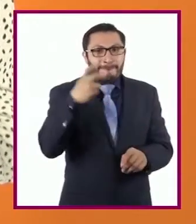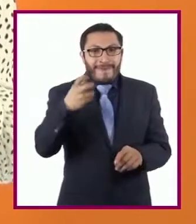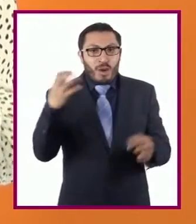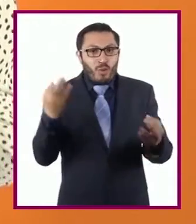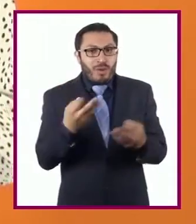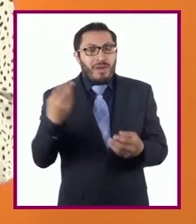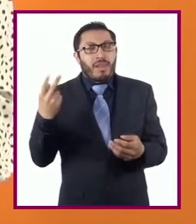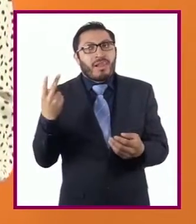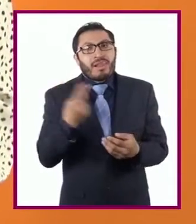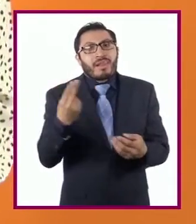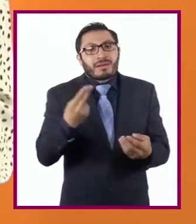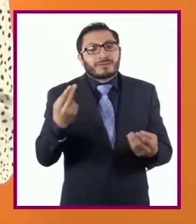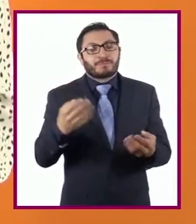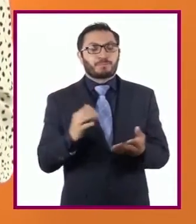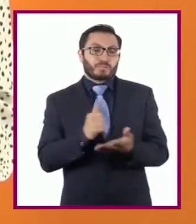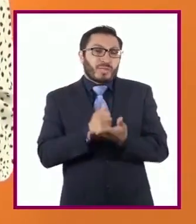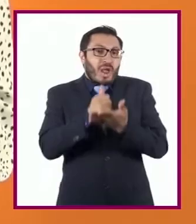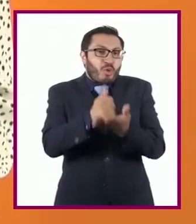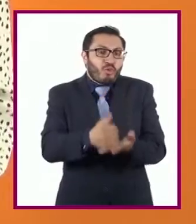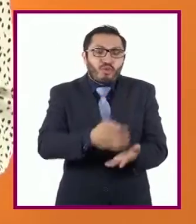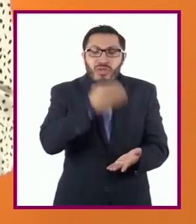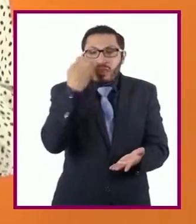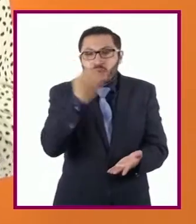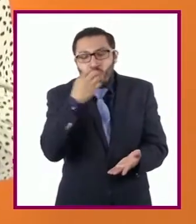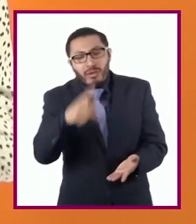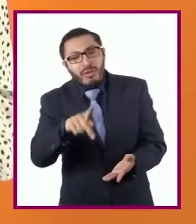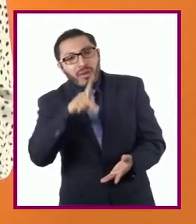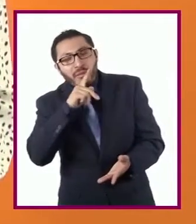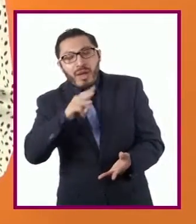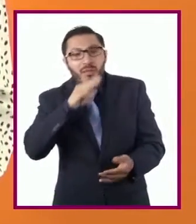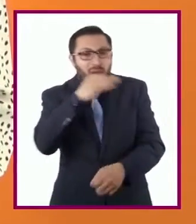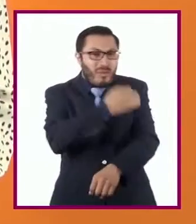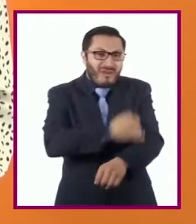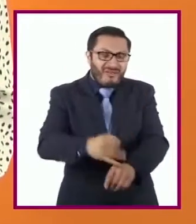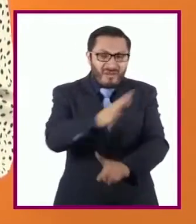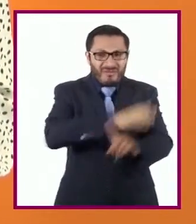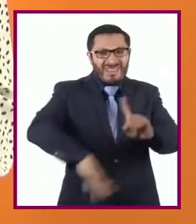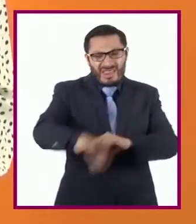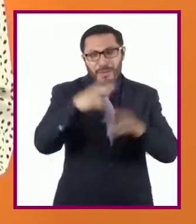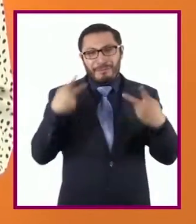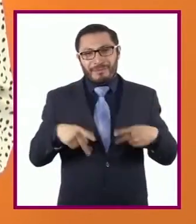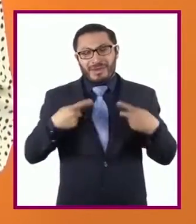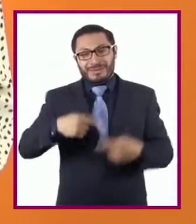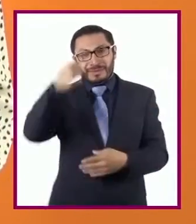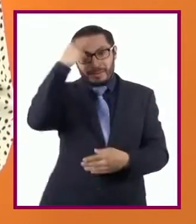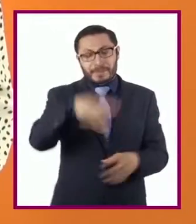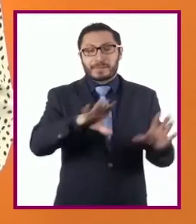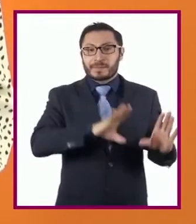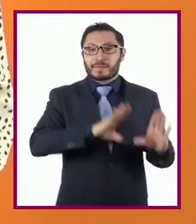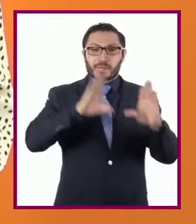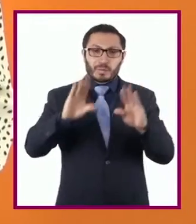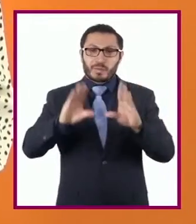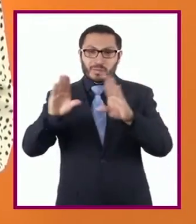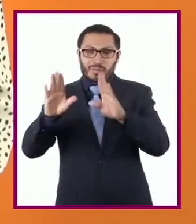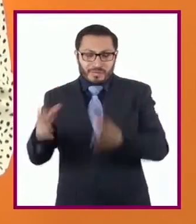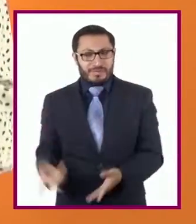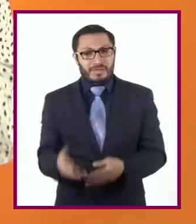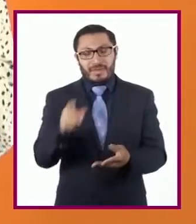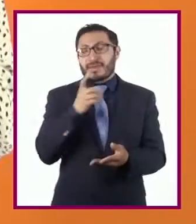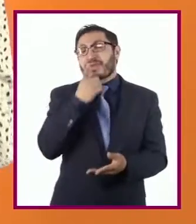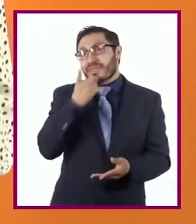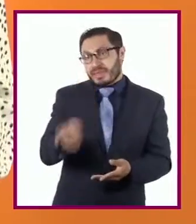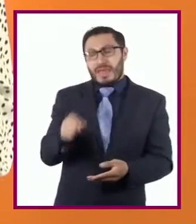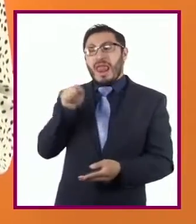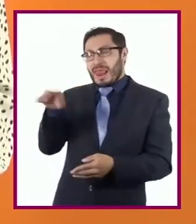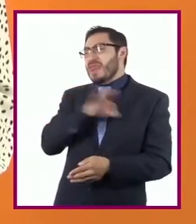ayuda de escuela, padres, personas que están alrededor de ellos, para que los puedan guiar y para que les puedan decir,